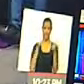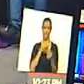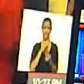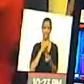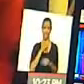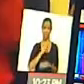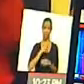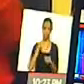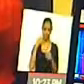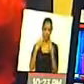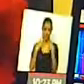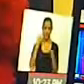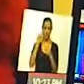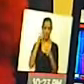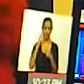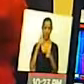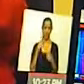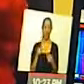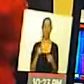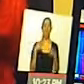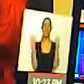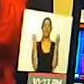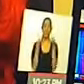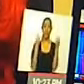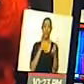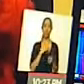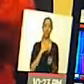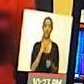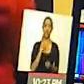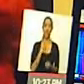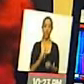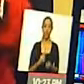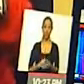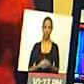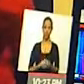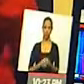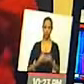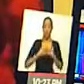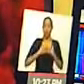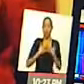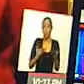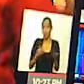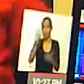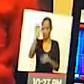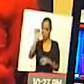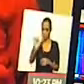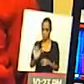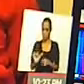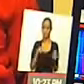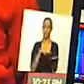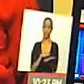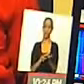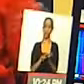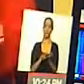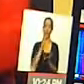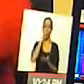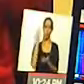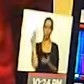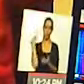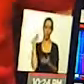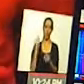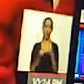ve acá su conducta, el Mercurio de Chile ofreció esos detalles que ocurrieron hace año y medio, así como un